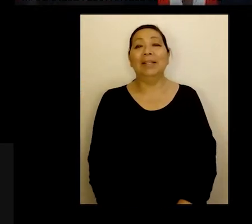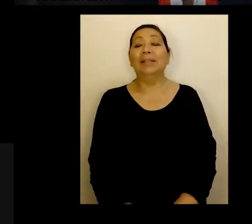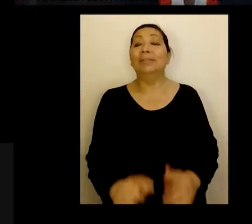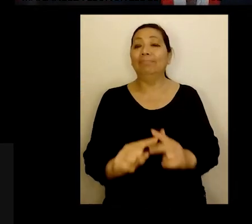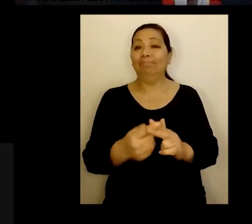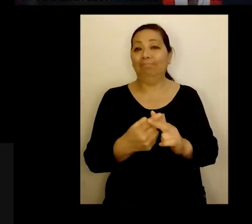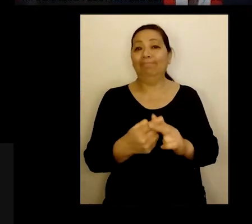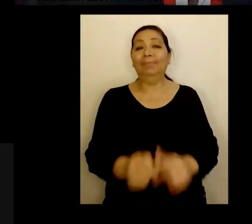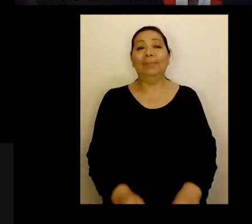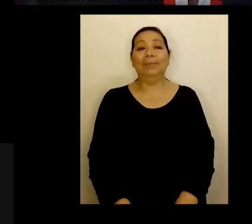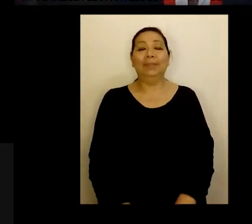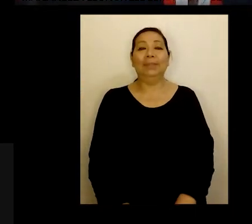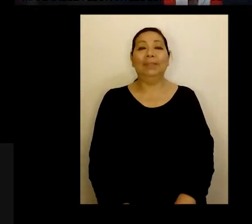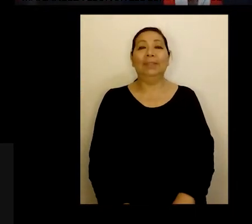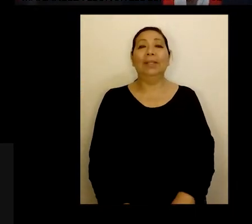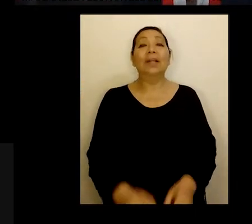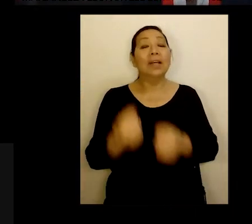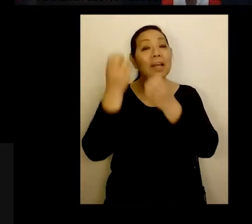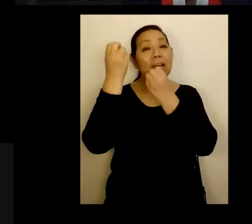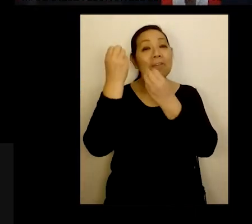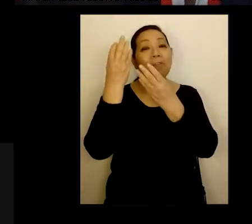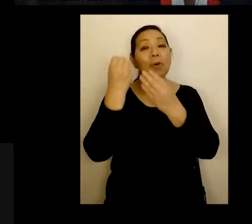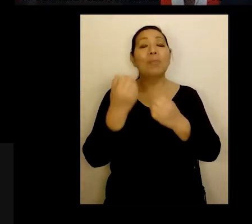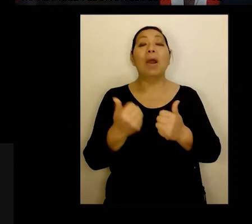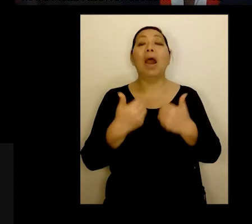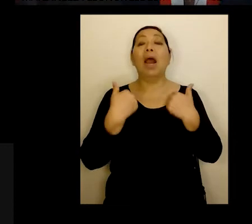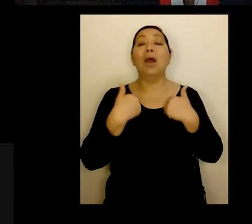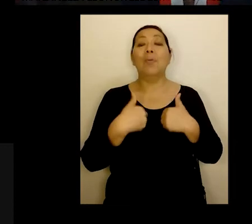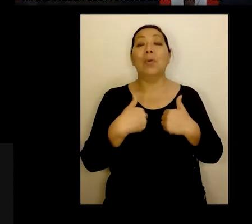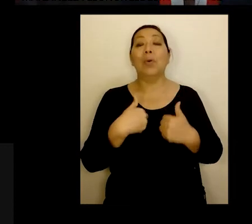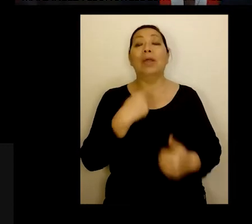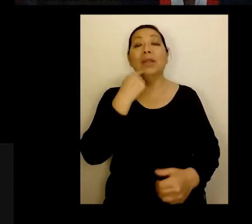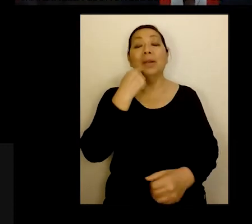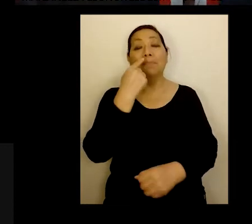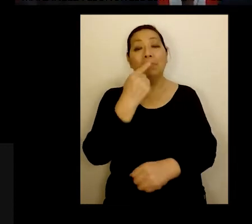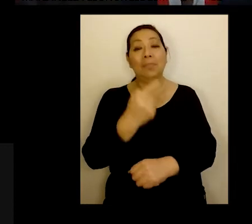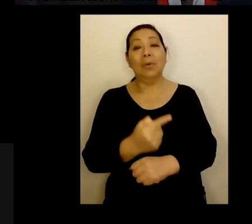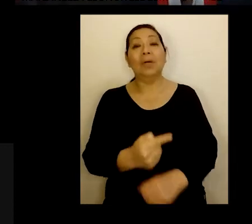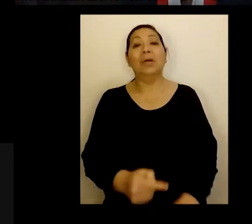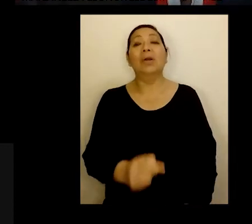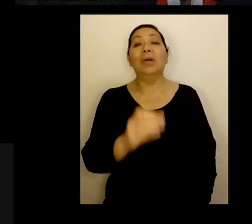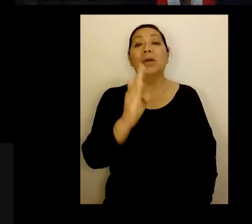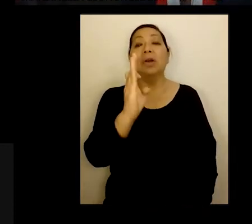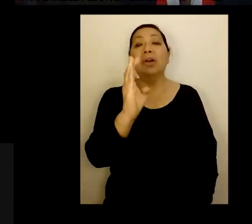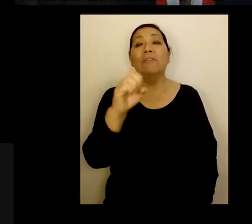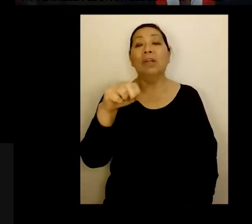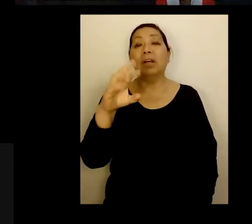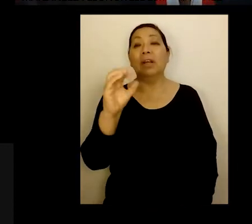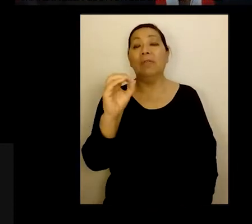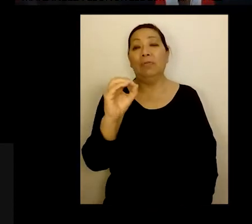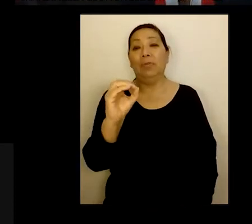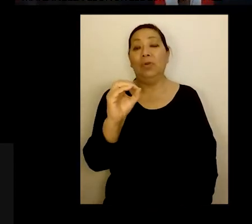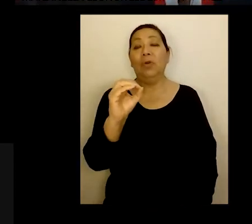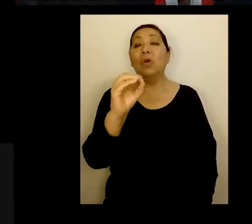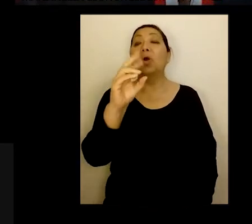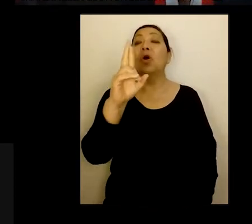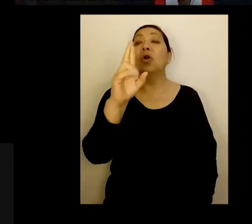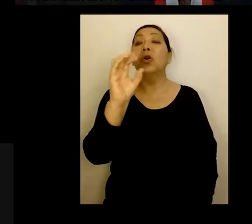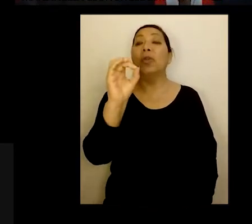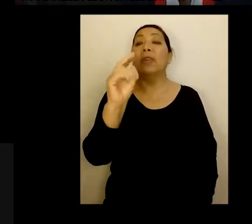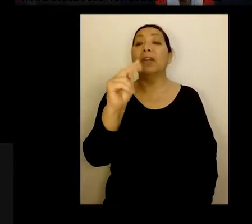a iniciar el informe con el abogado de la parte demandante, abogado Fernando Rodríguez, puede hacer uso de la